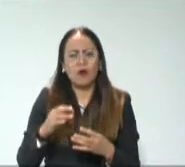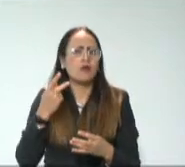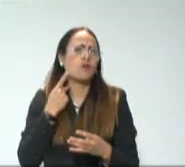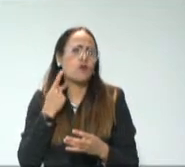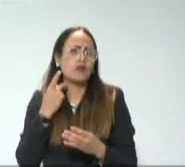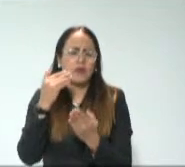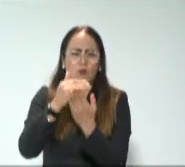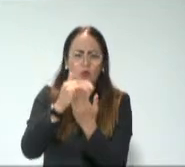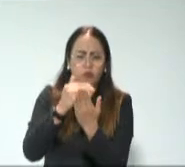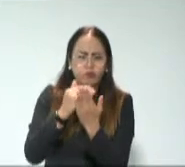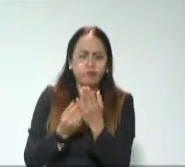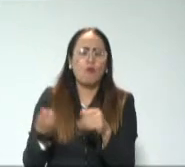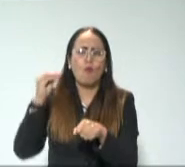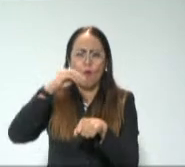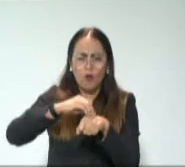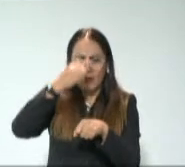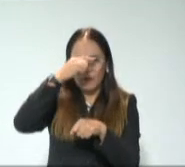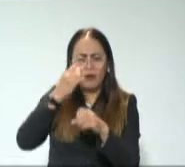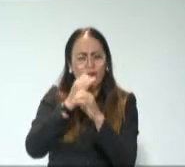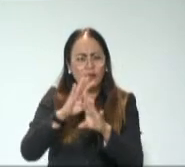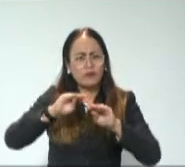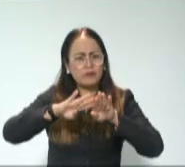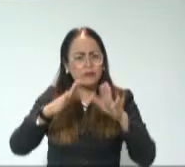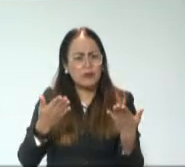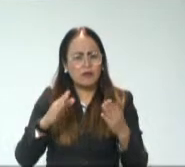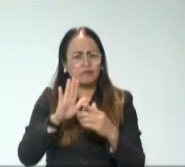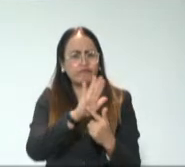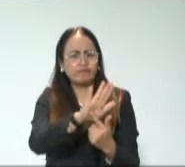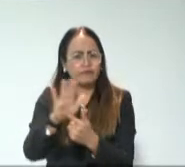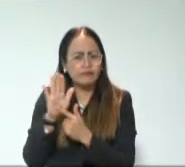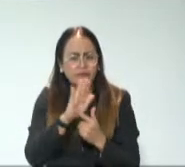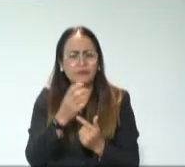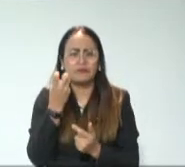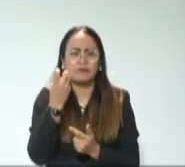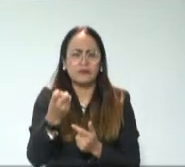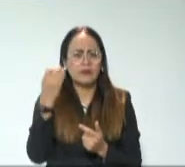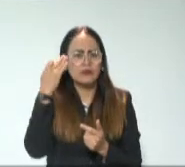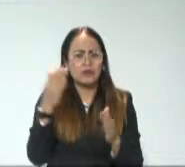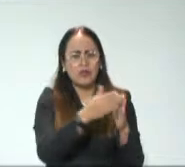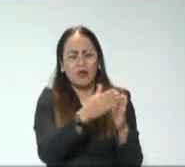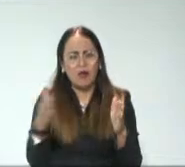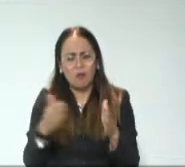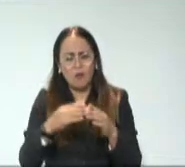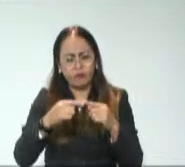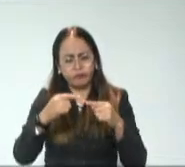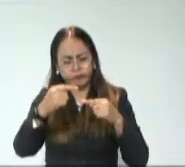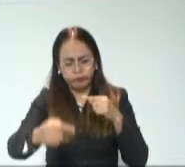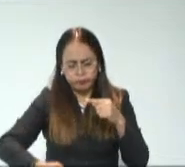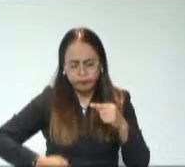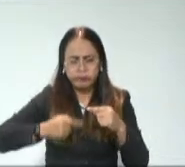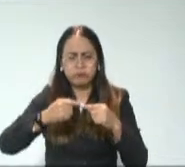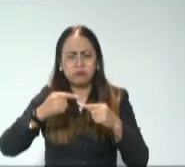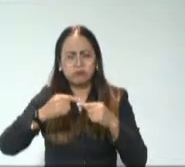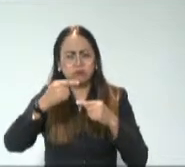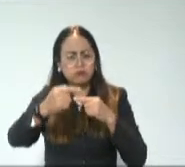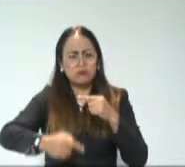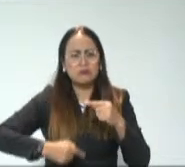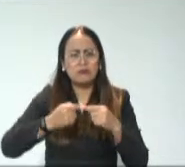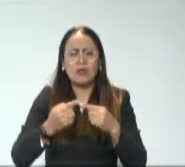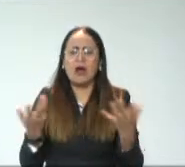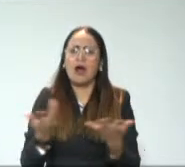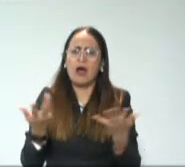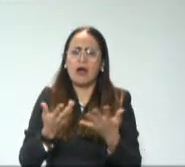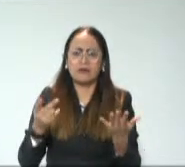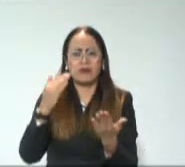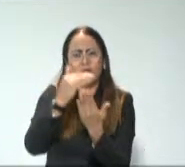pública y esta transparencia permite entonces en en en un ciclo interconectado generar por supuesto políticas